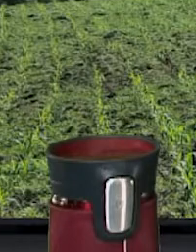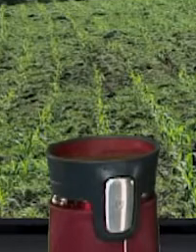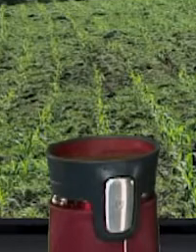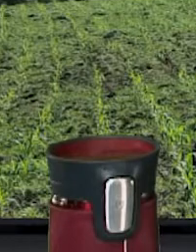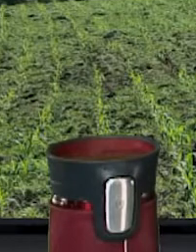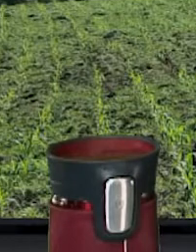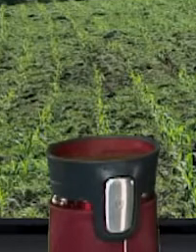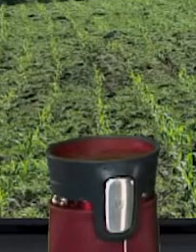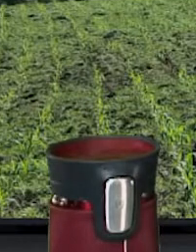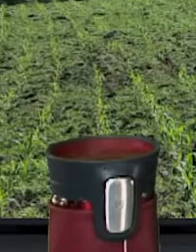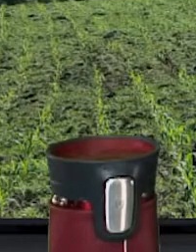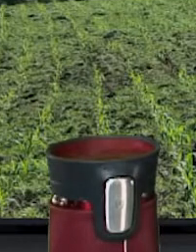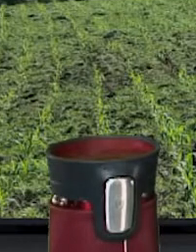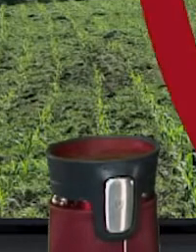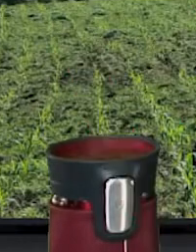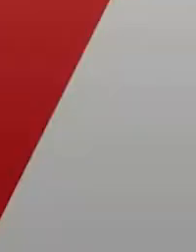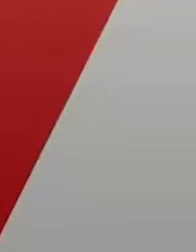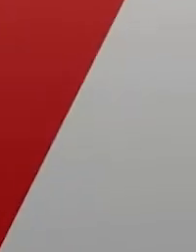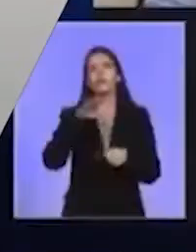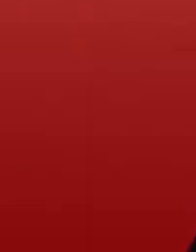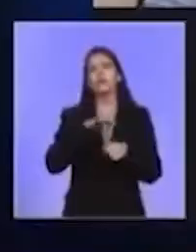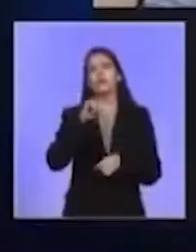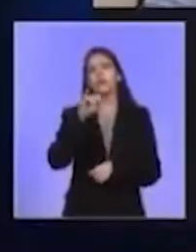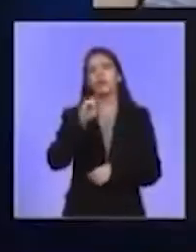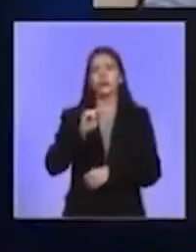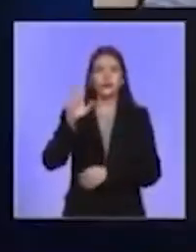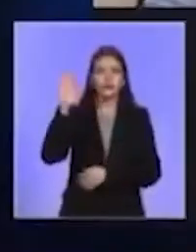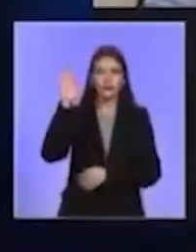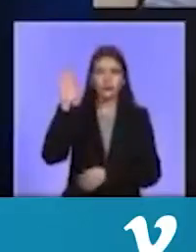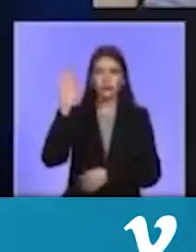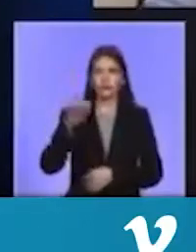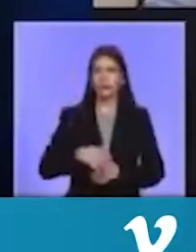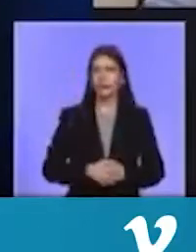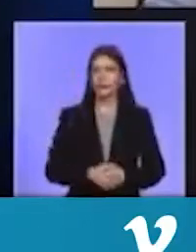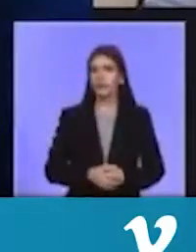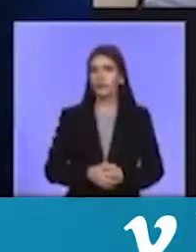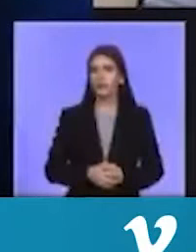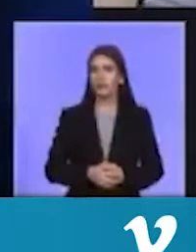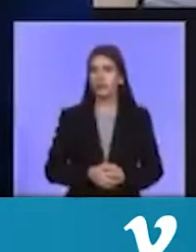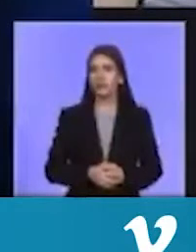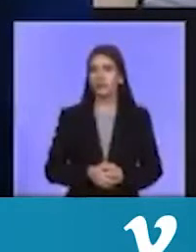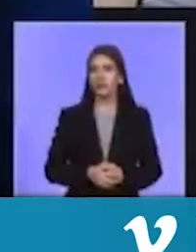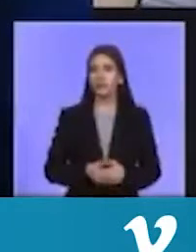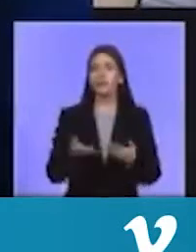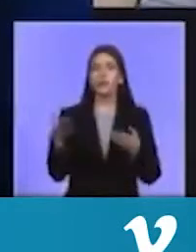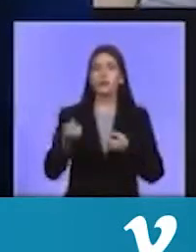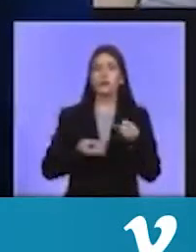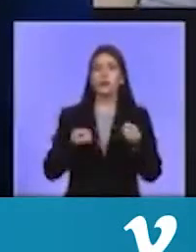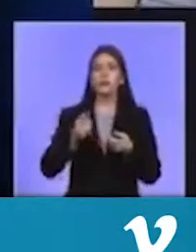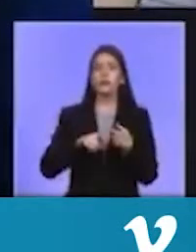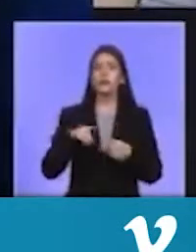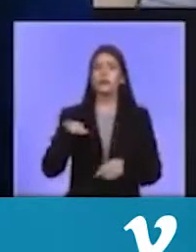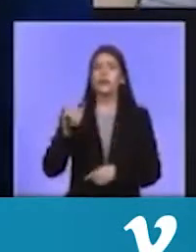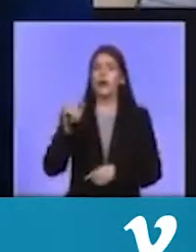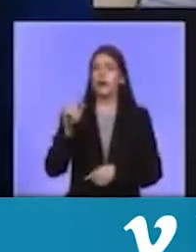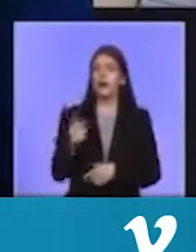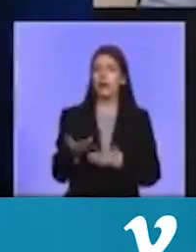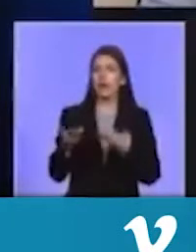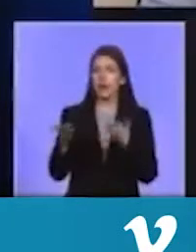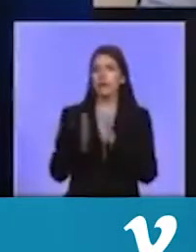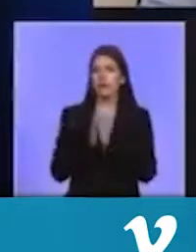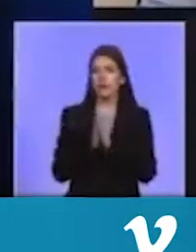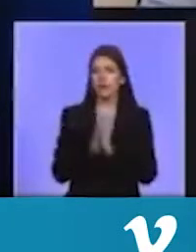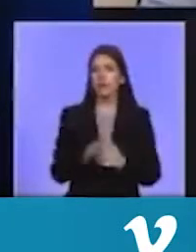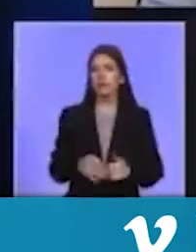esperaba, no estaba en la orden del día, no estaba en los temas que se iban a tocar, pero se propuso el